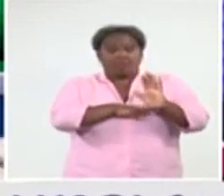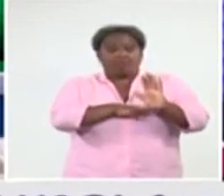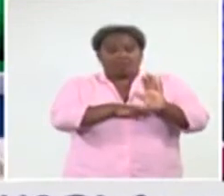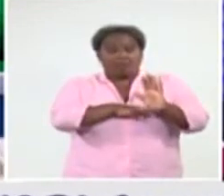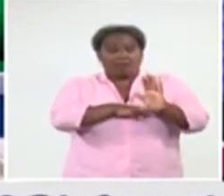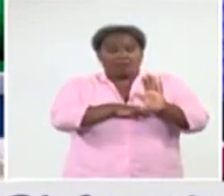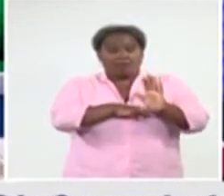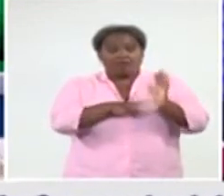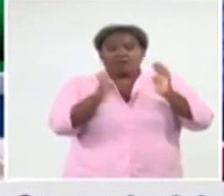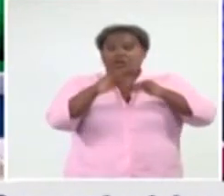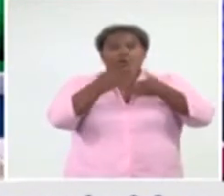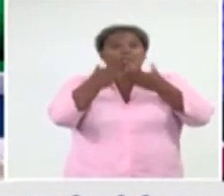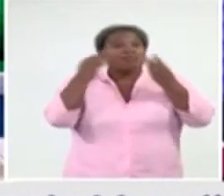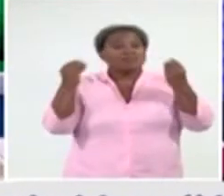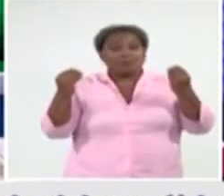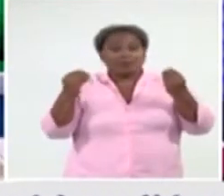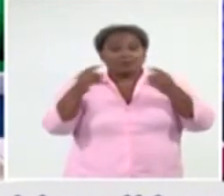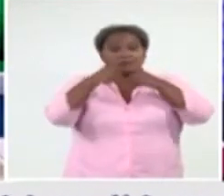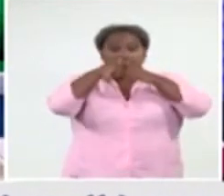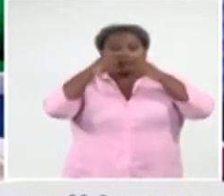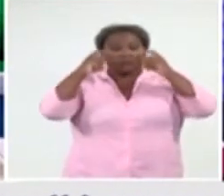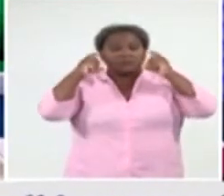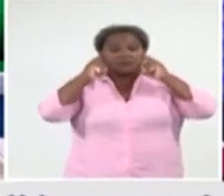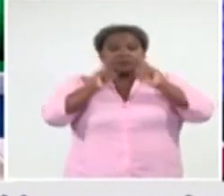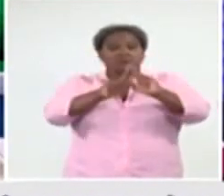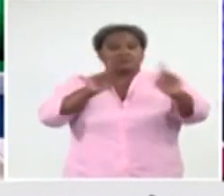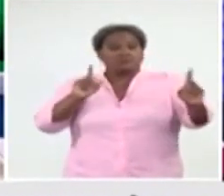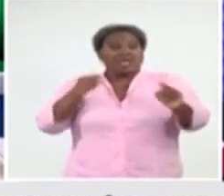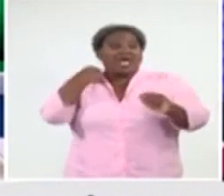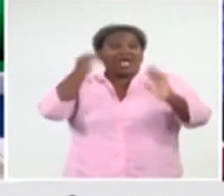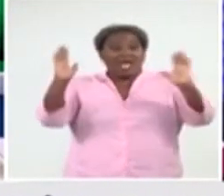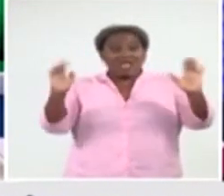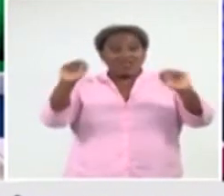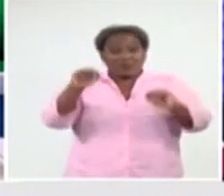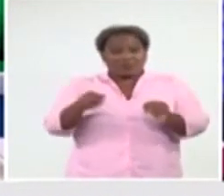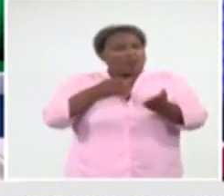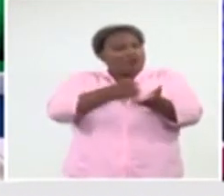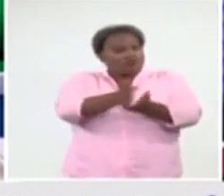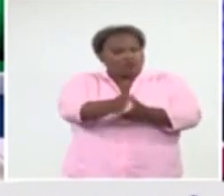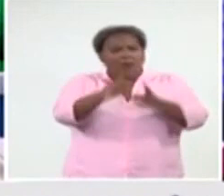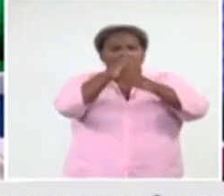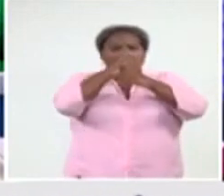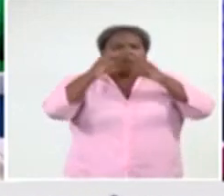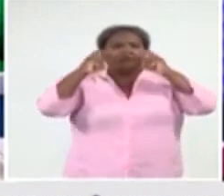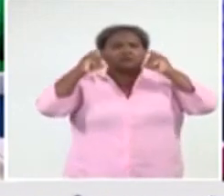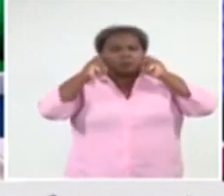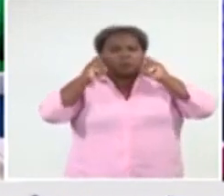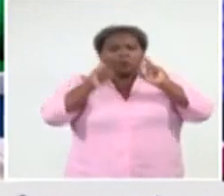a desaparecer en este año, yo no lo creo, y no soy de los pesimistas,